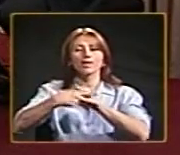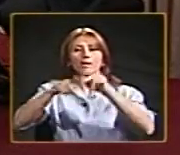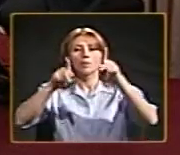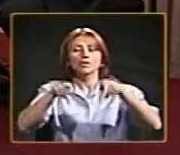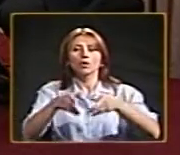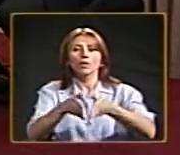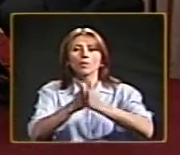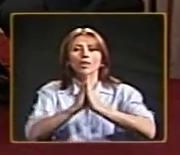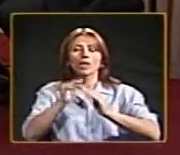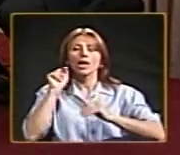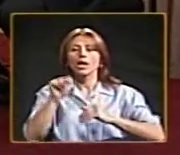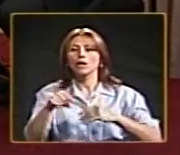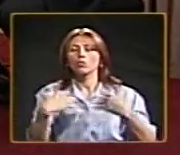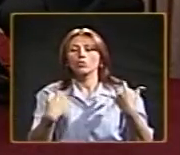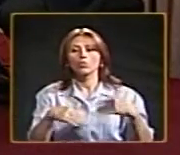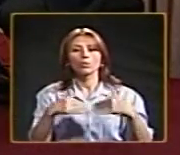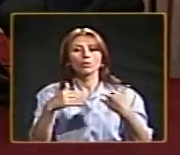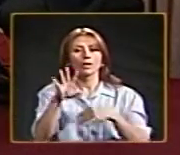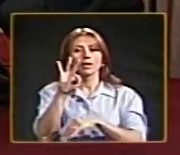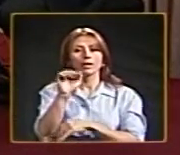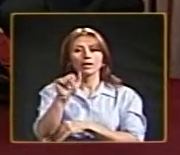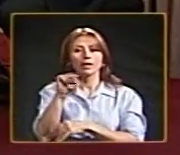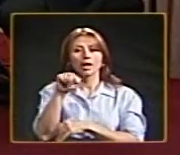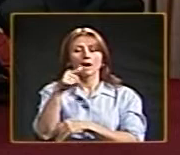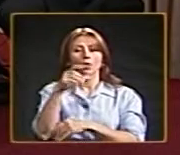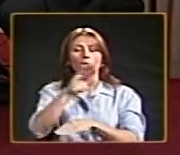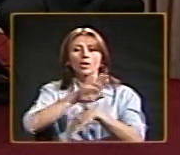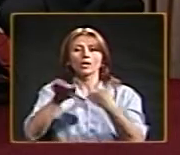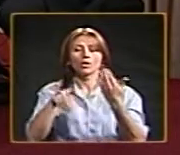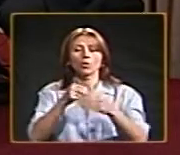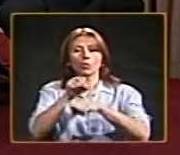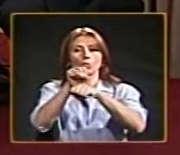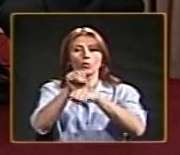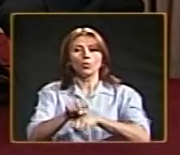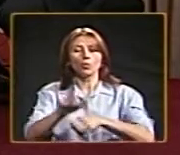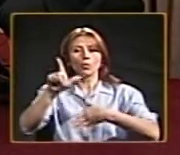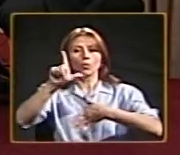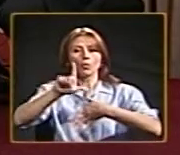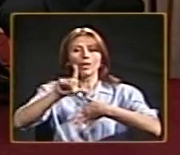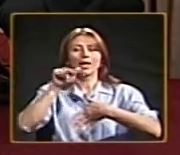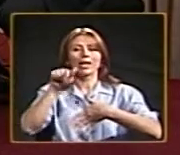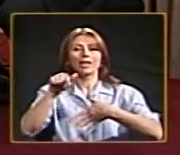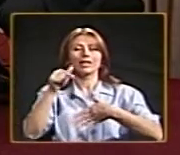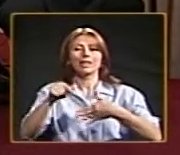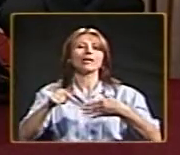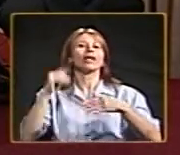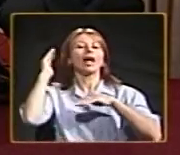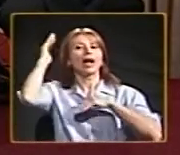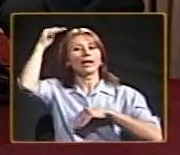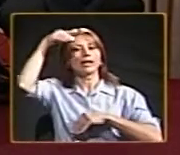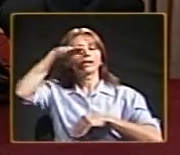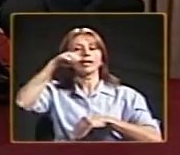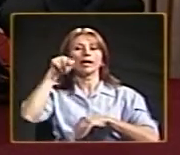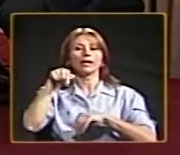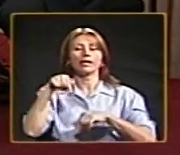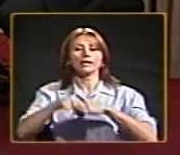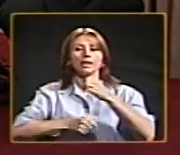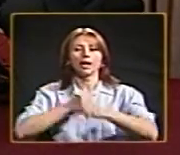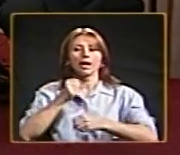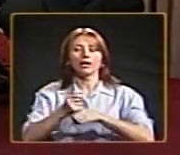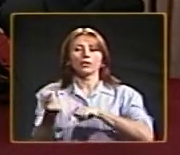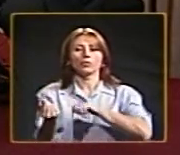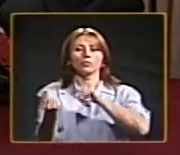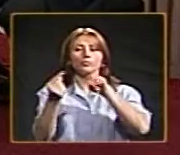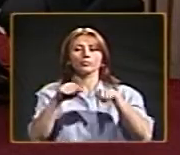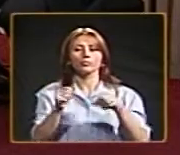del tango y de folclore en general latinoamericano, procedente de la Argentina. Juanjo Domínguez, que este año nos visita en formato de